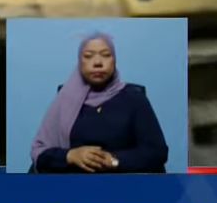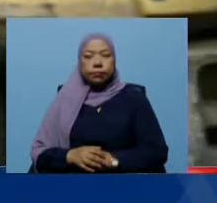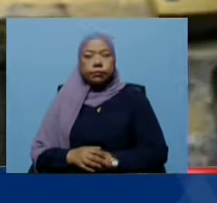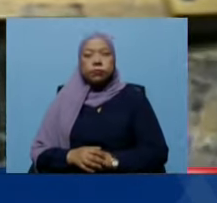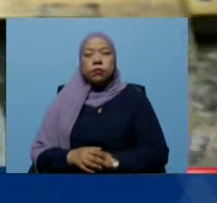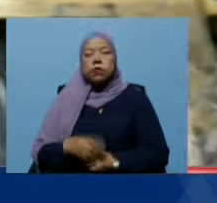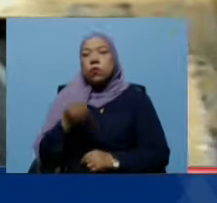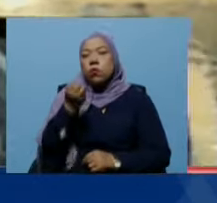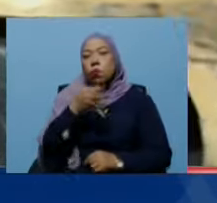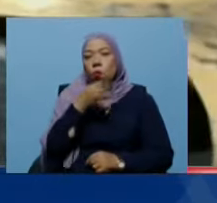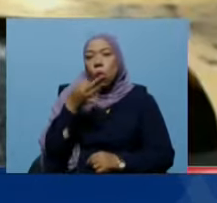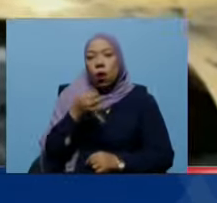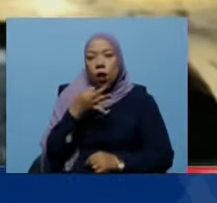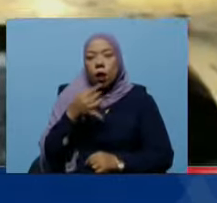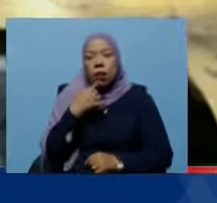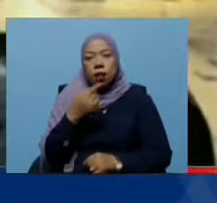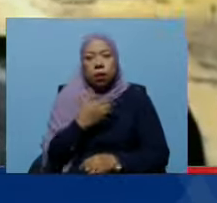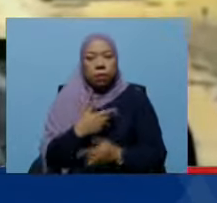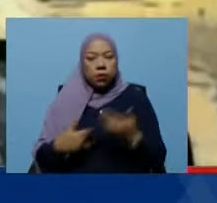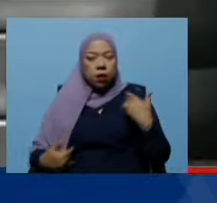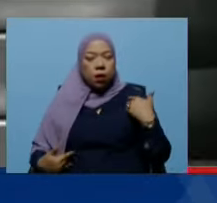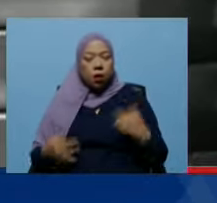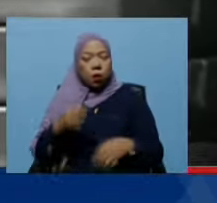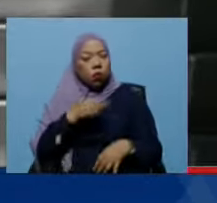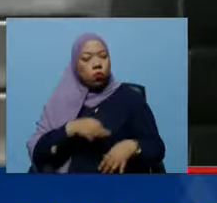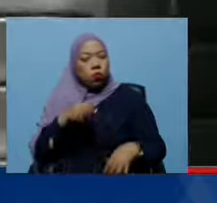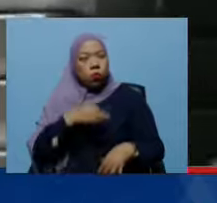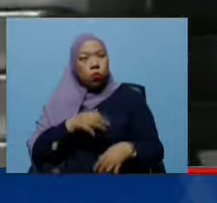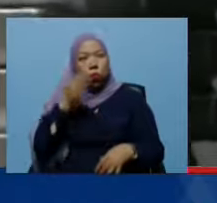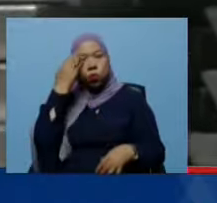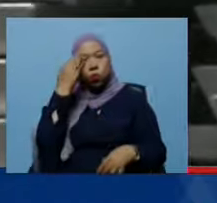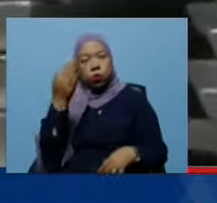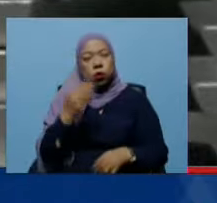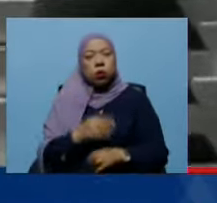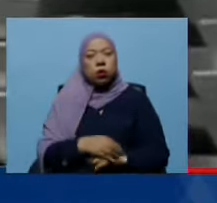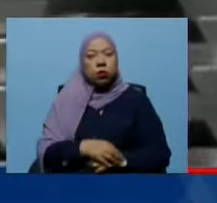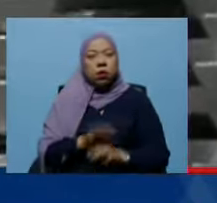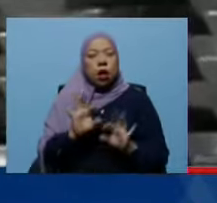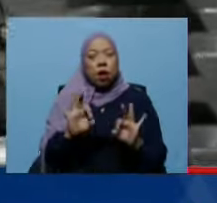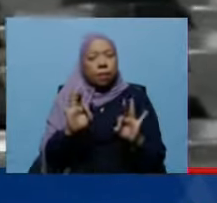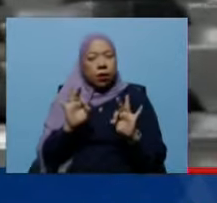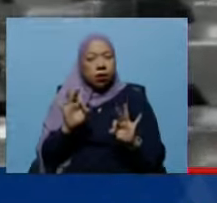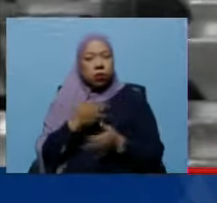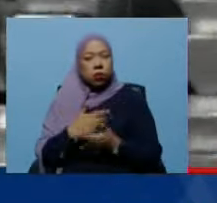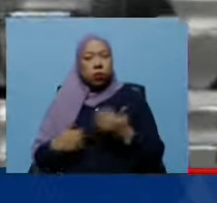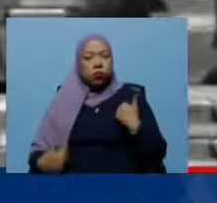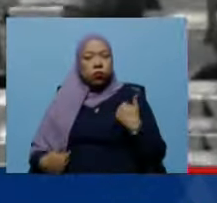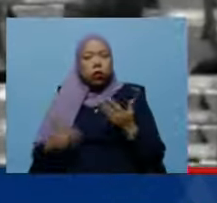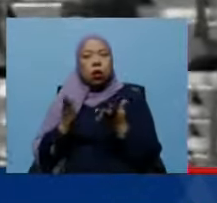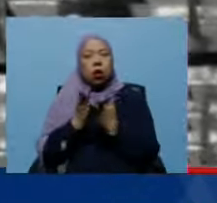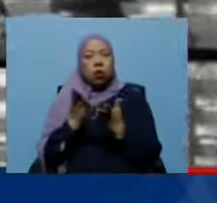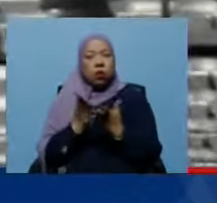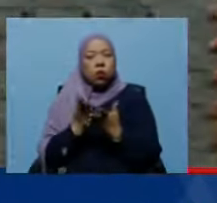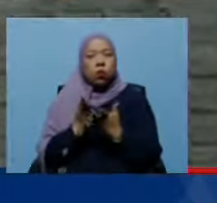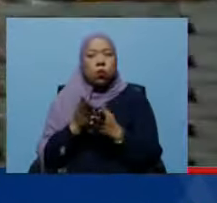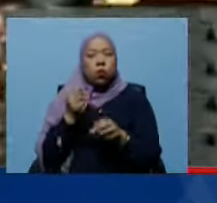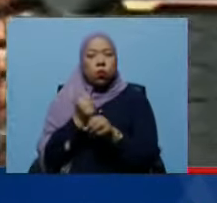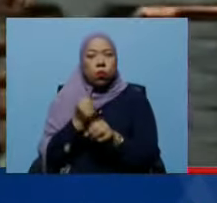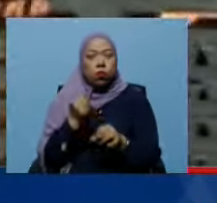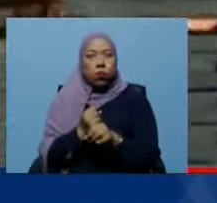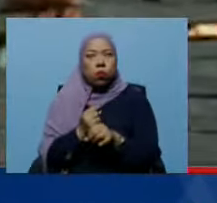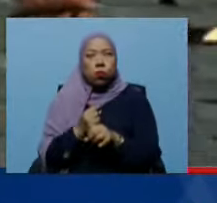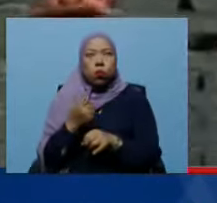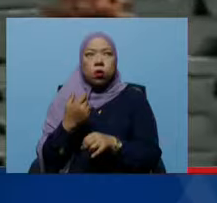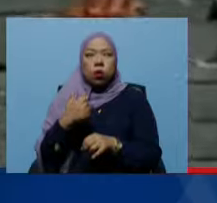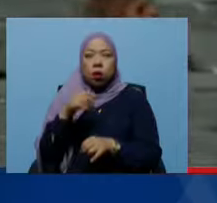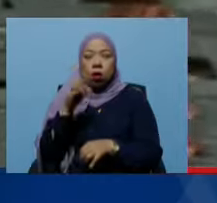Muy buenas tardes, señor presidente. Un saludo muy especial de parte de la clase obrera de